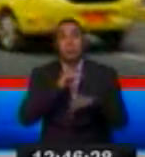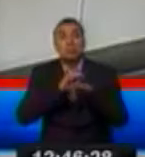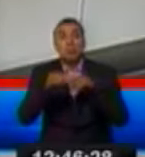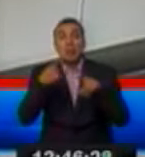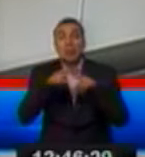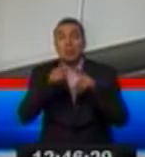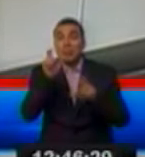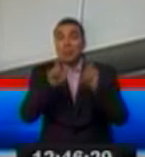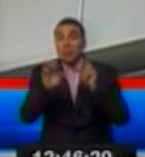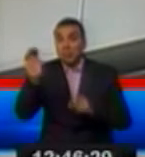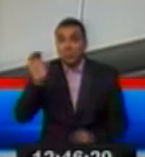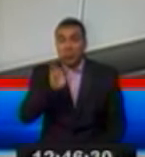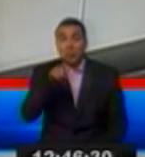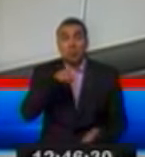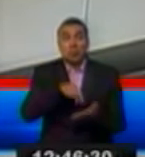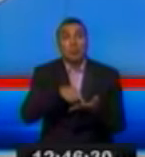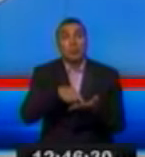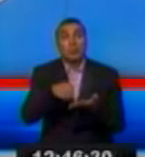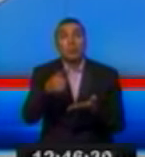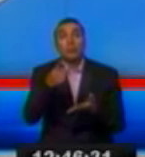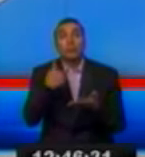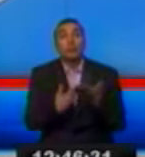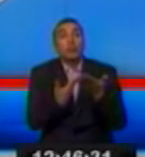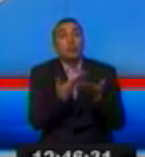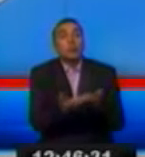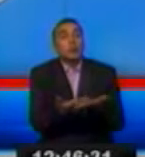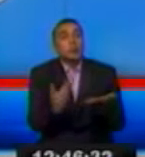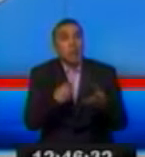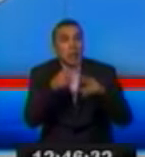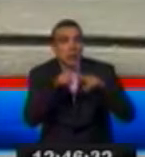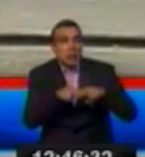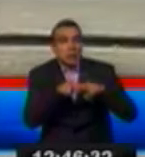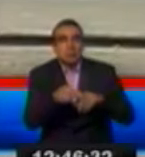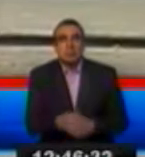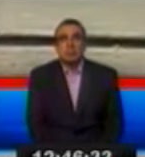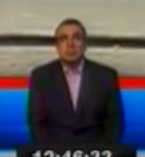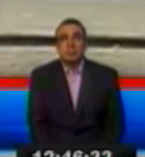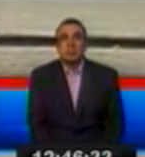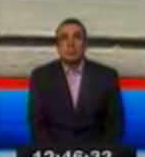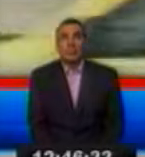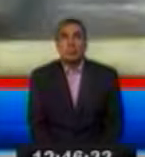bancas de inversión para que entreguen sus propuestas.